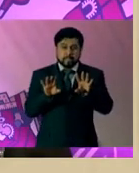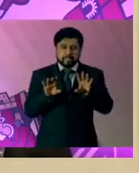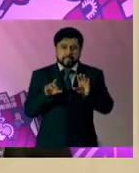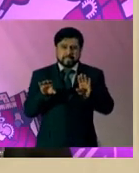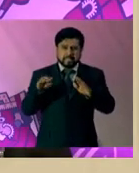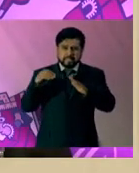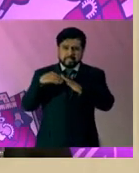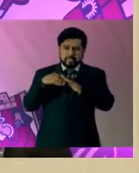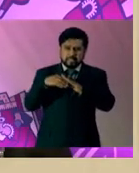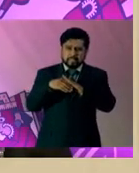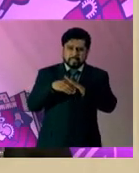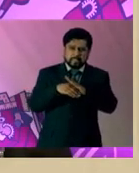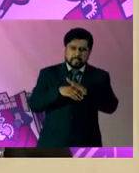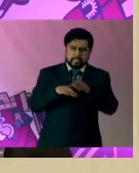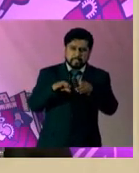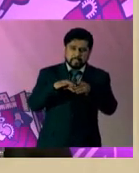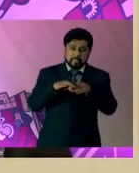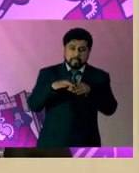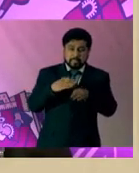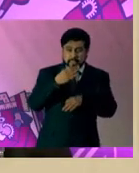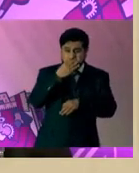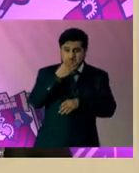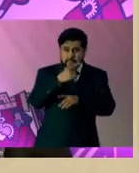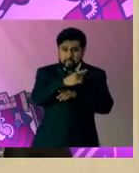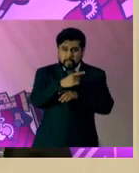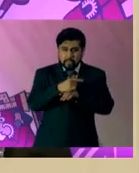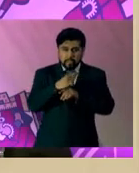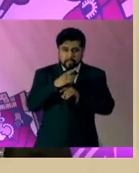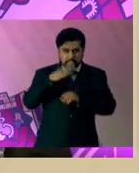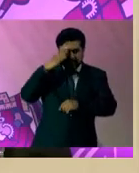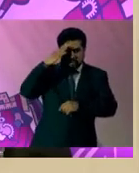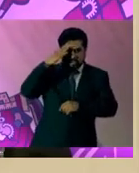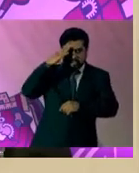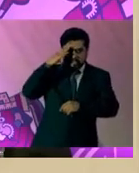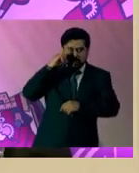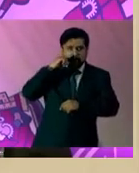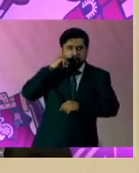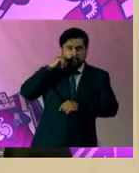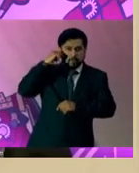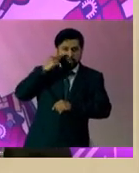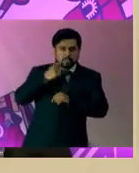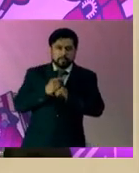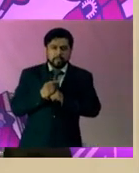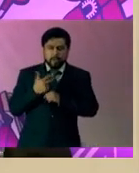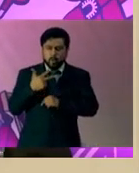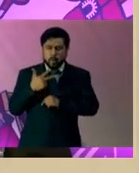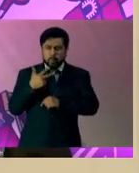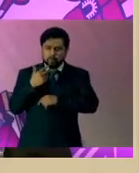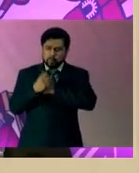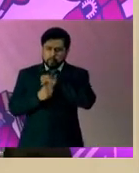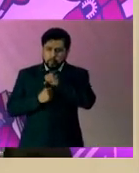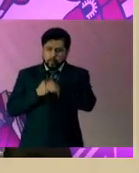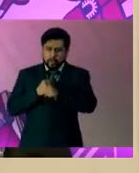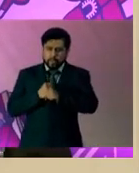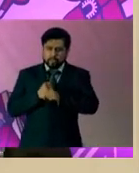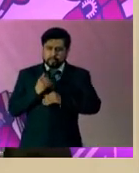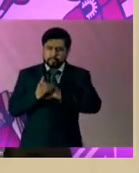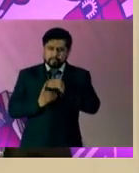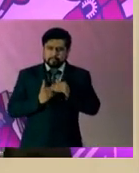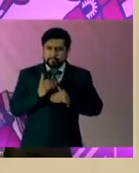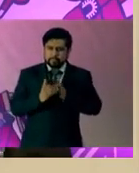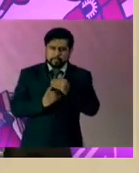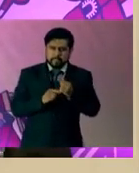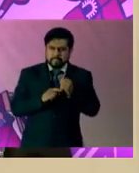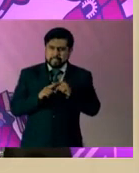punto de morir el jefe como el zapatismo lleva 88 años de lucha ininterrumpida contra cinco gobiernos